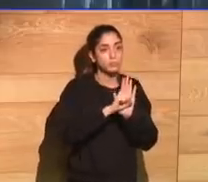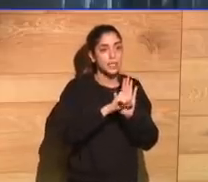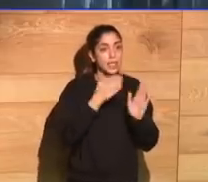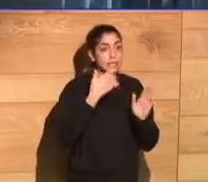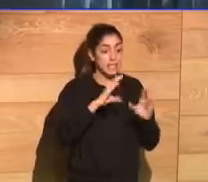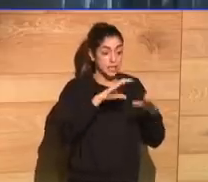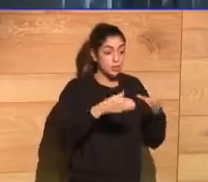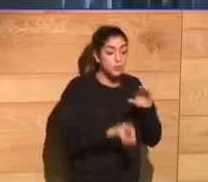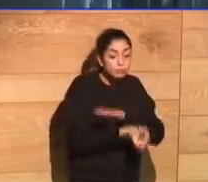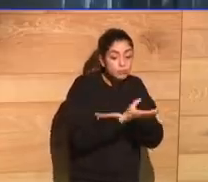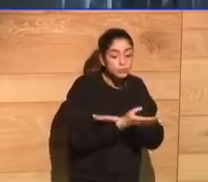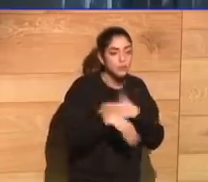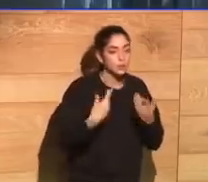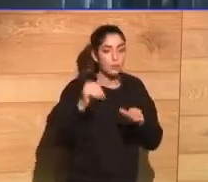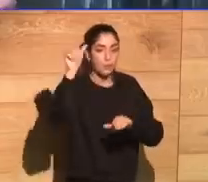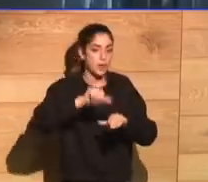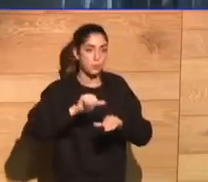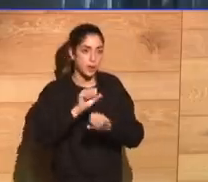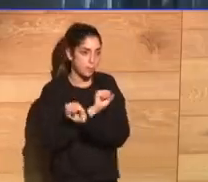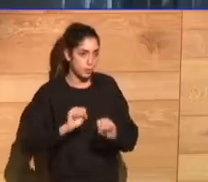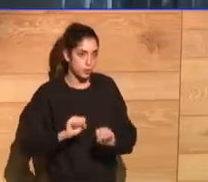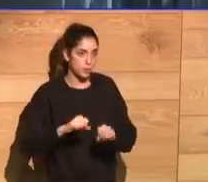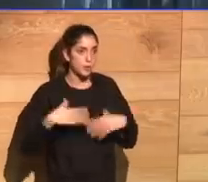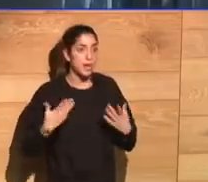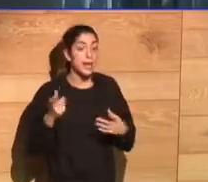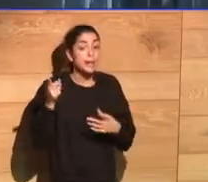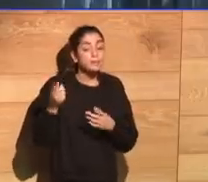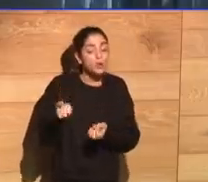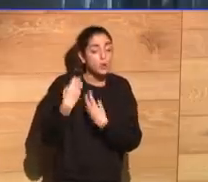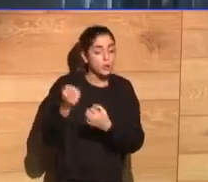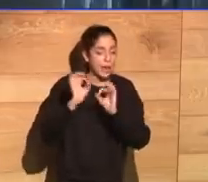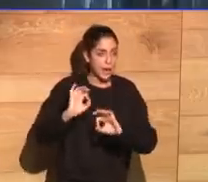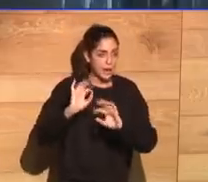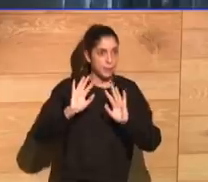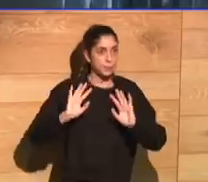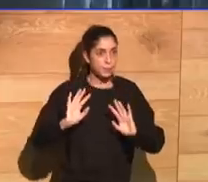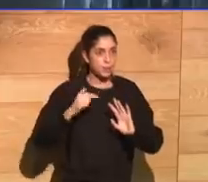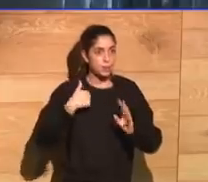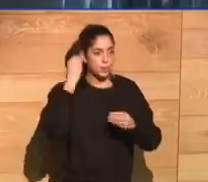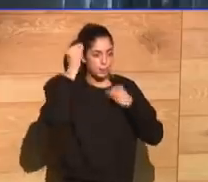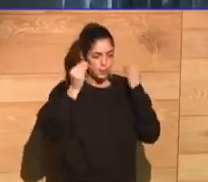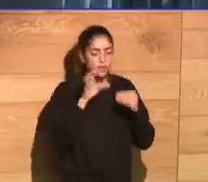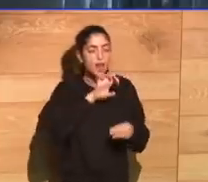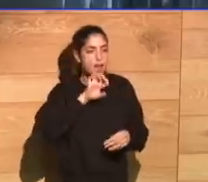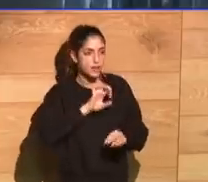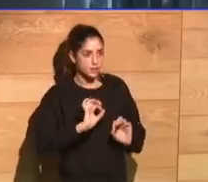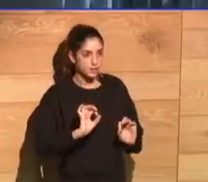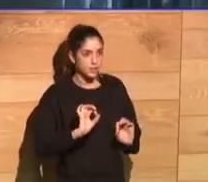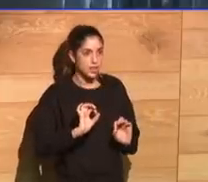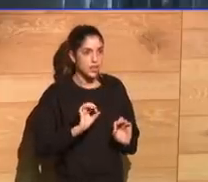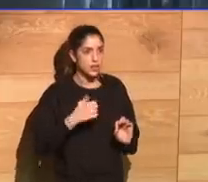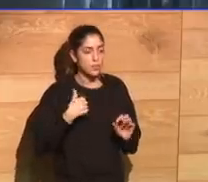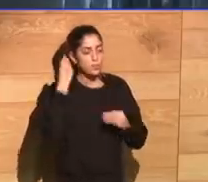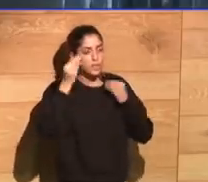salía. Y yo, aunque él no nos contará nada, pero yo pienso, cada vez que pienso en esta anécdota, también pienso mucho en Rodrigo y